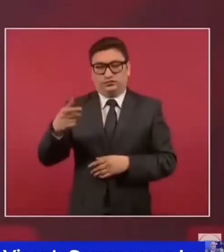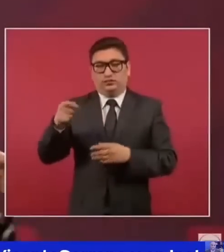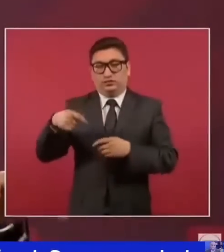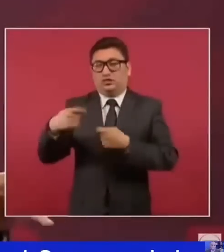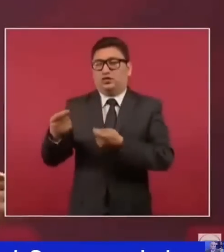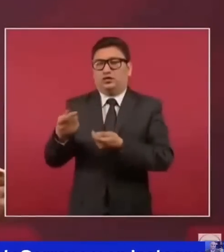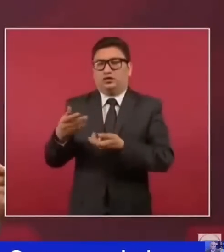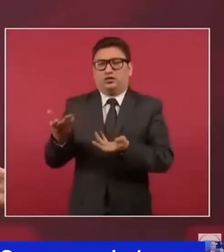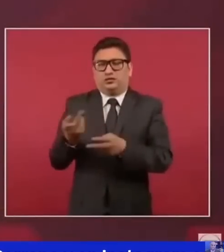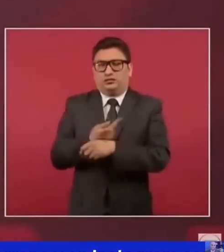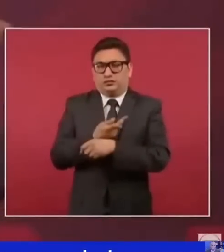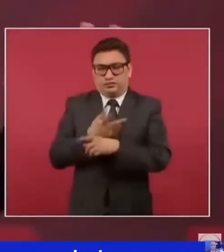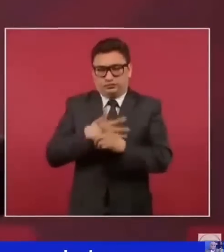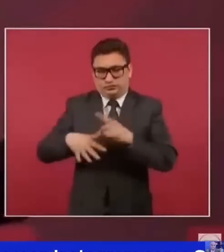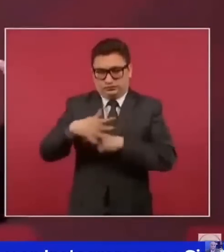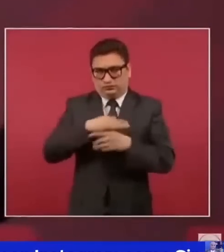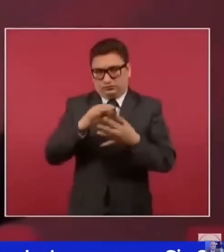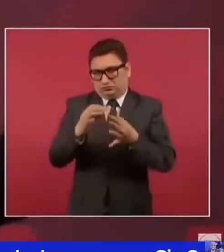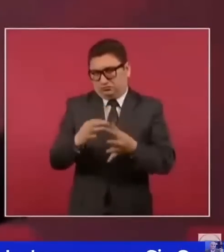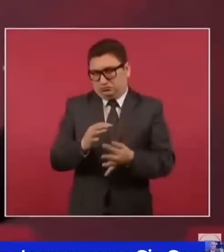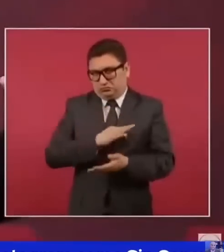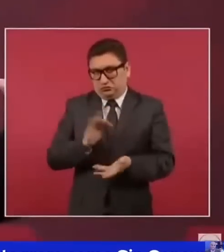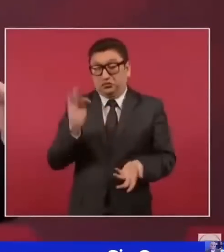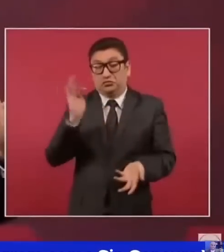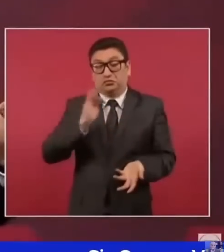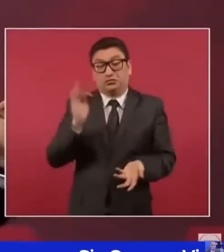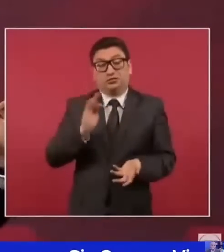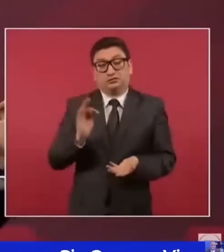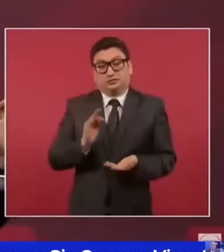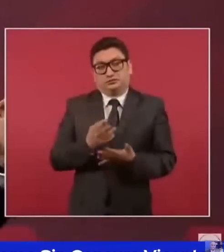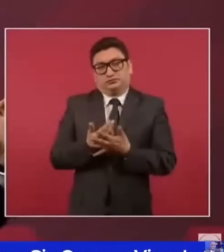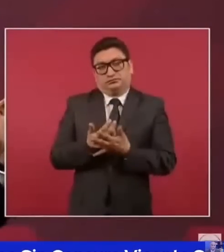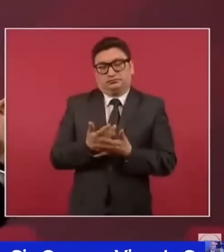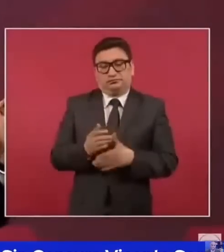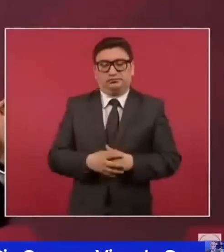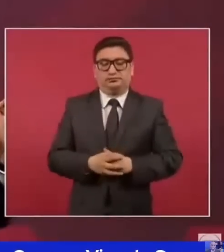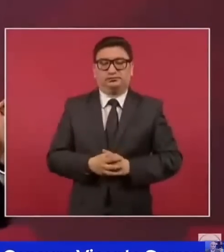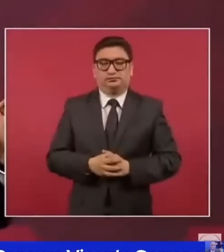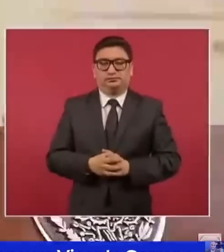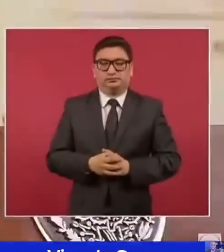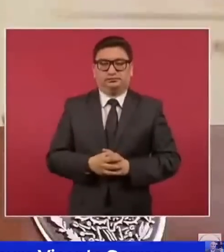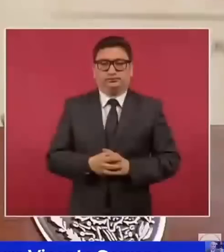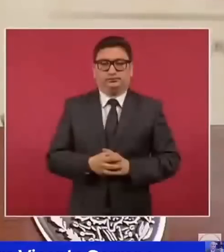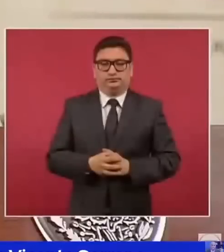Entonces, no descartemos esa posibilidad.